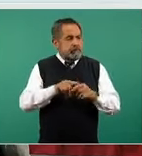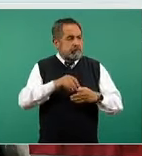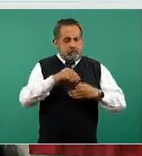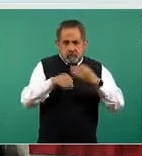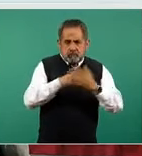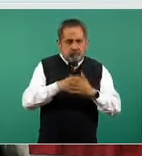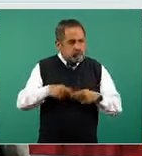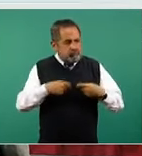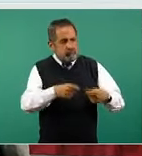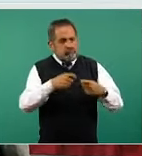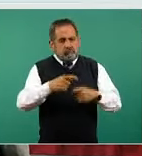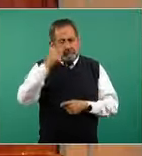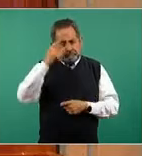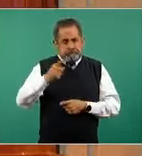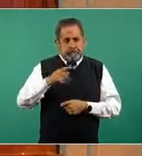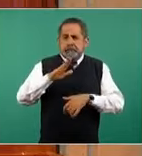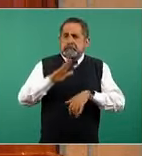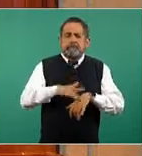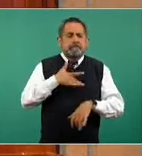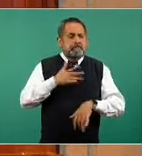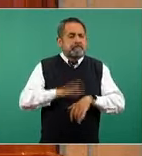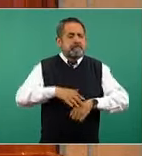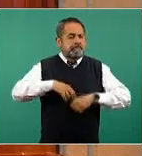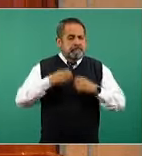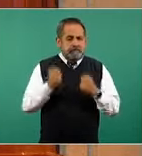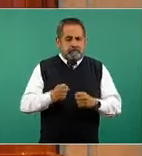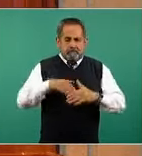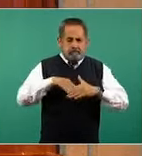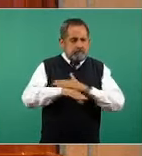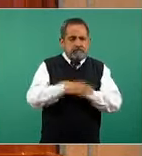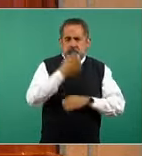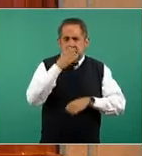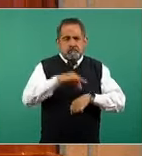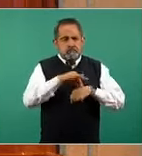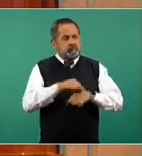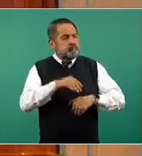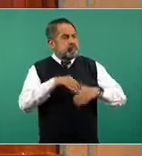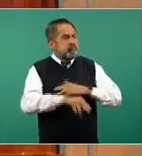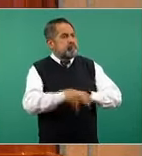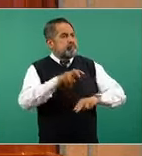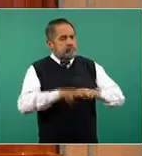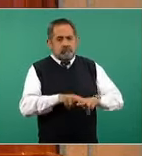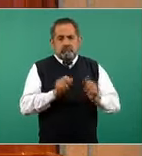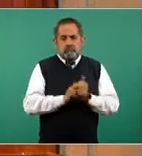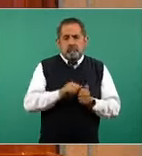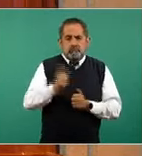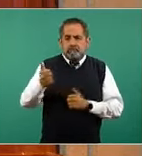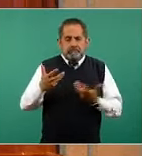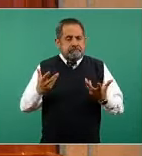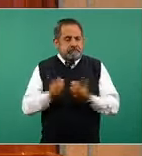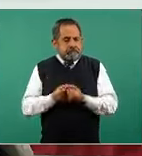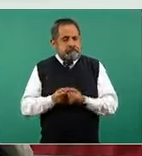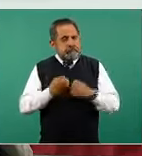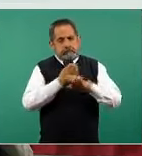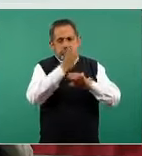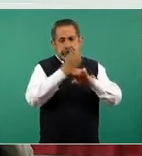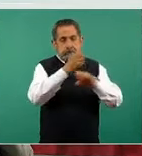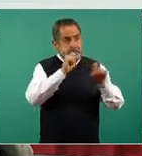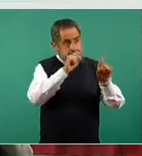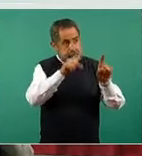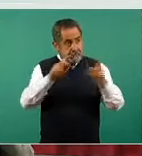deben de implementar para un regreso seguro a clases con otras entidades que actualmente están en el semáforo